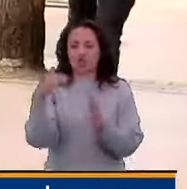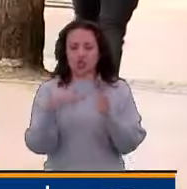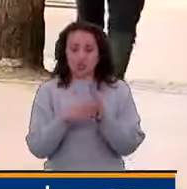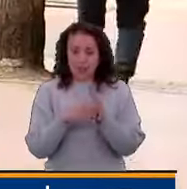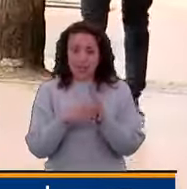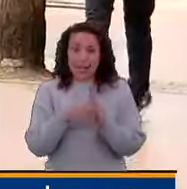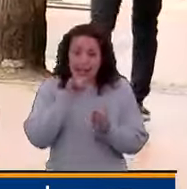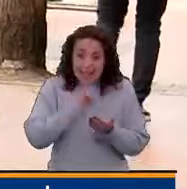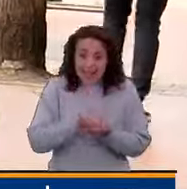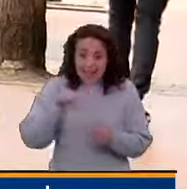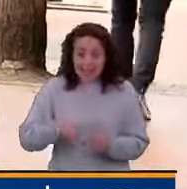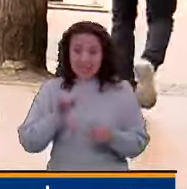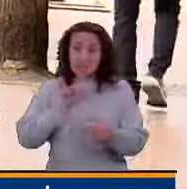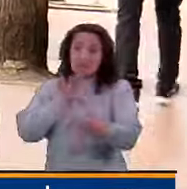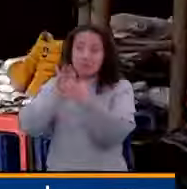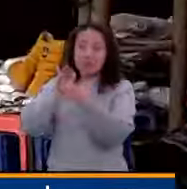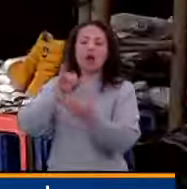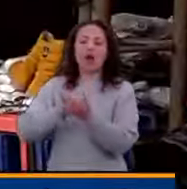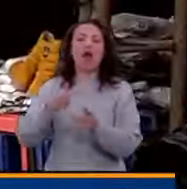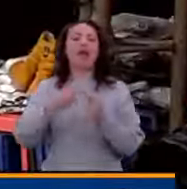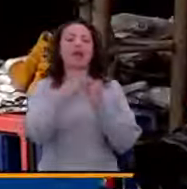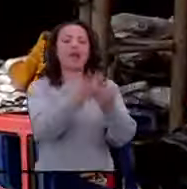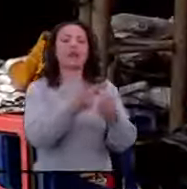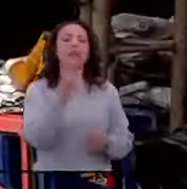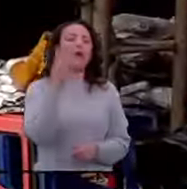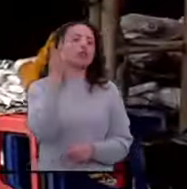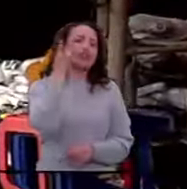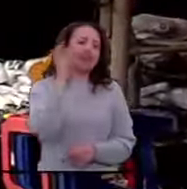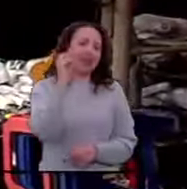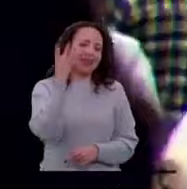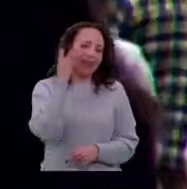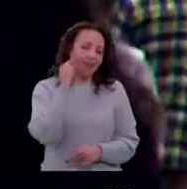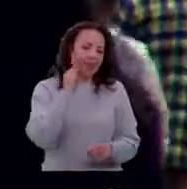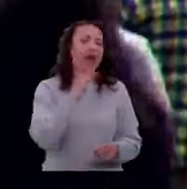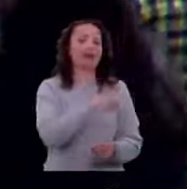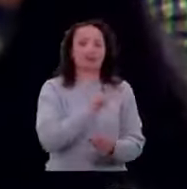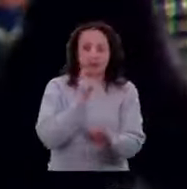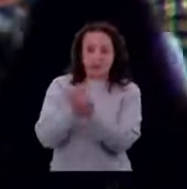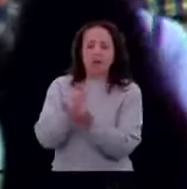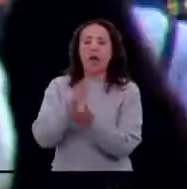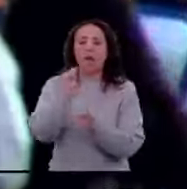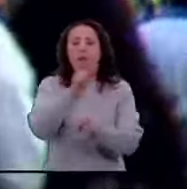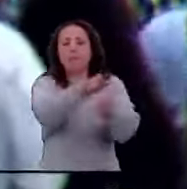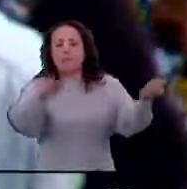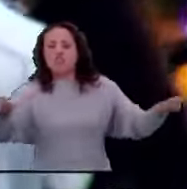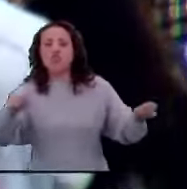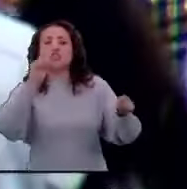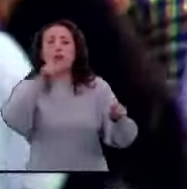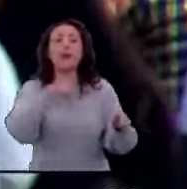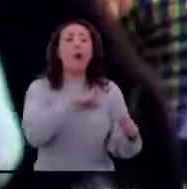este primer aliado, los créditos son a un plazo de 30 días y podrán acceder también personas reportadas en centrales de riesgo.